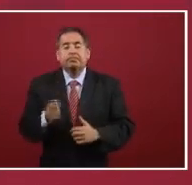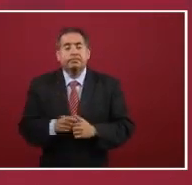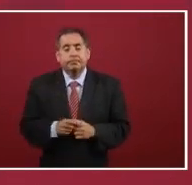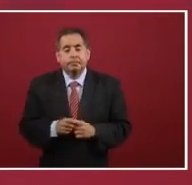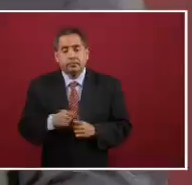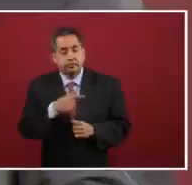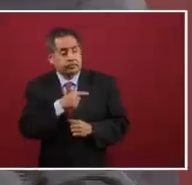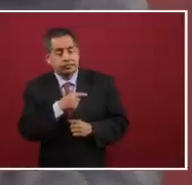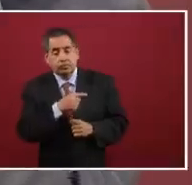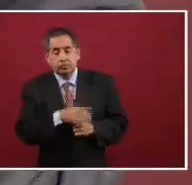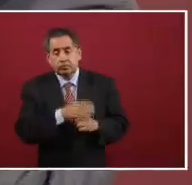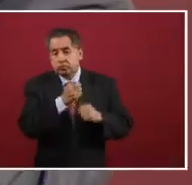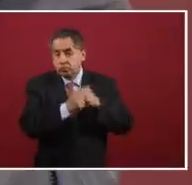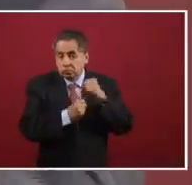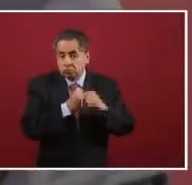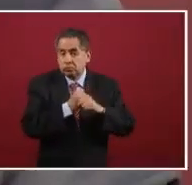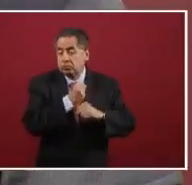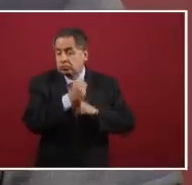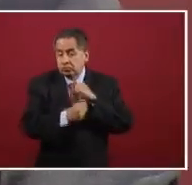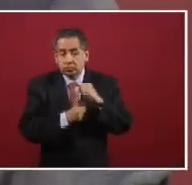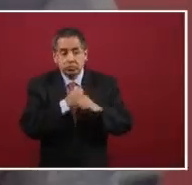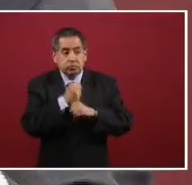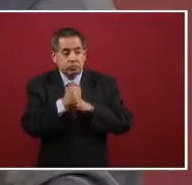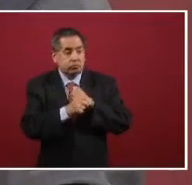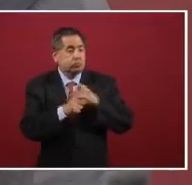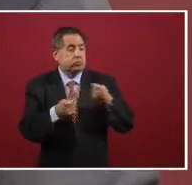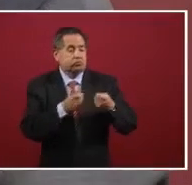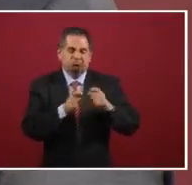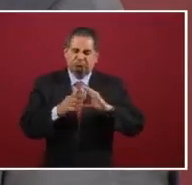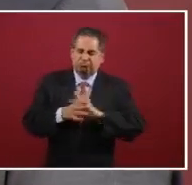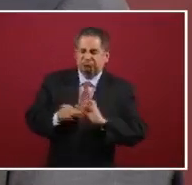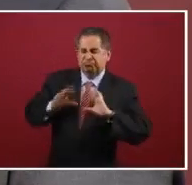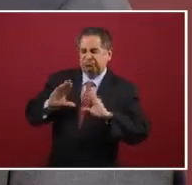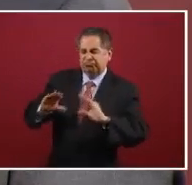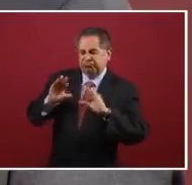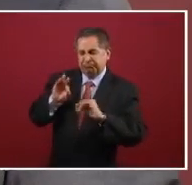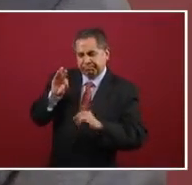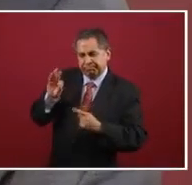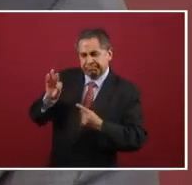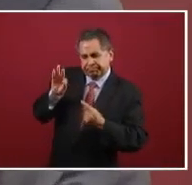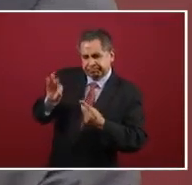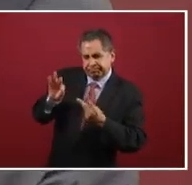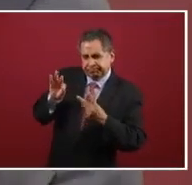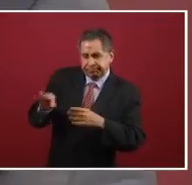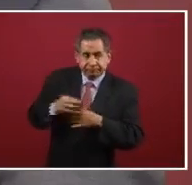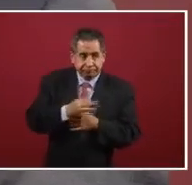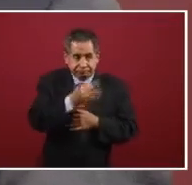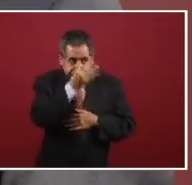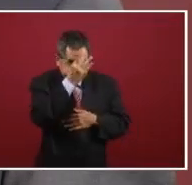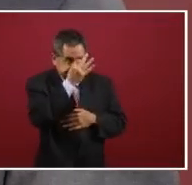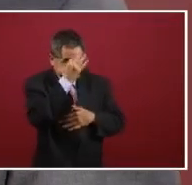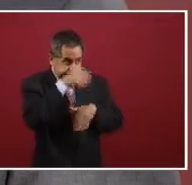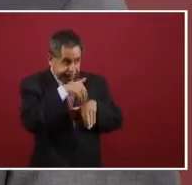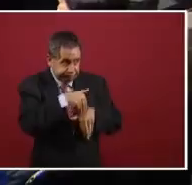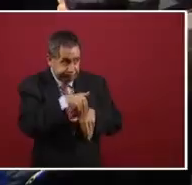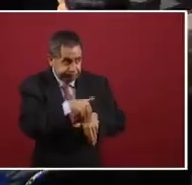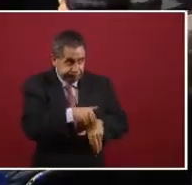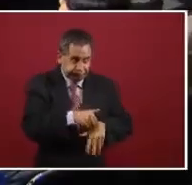fueron muchos años de formación en una doctrina.